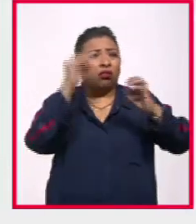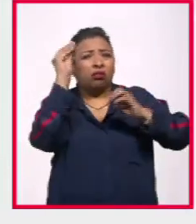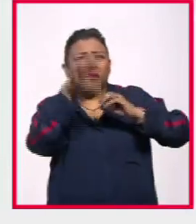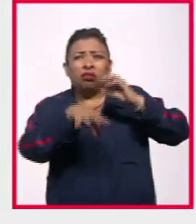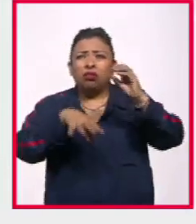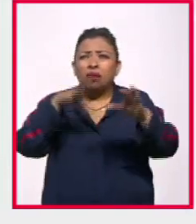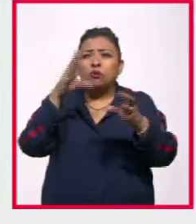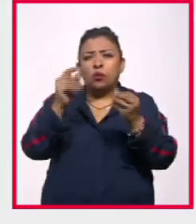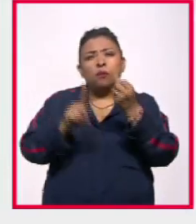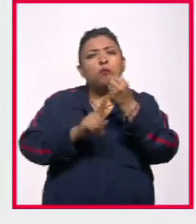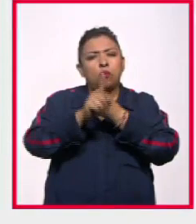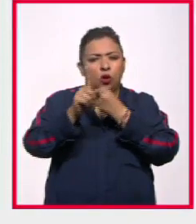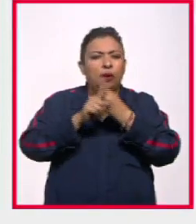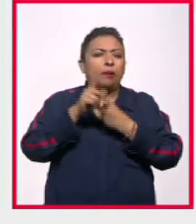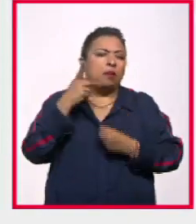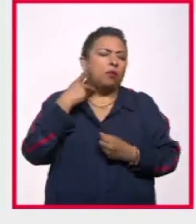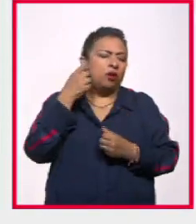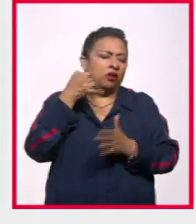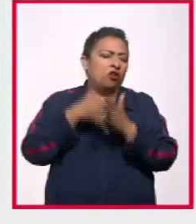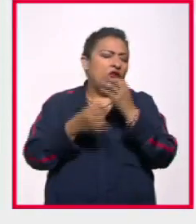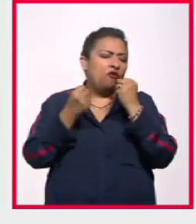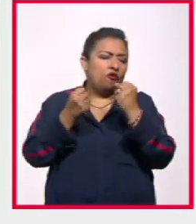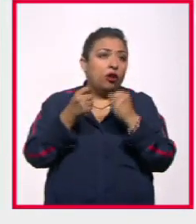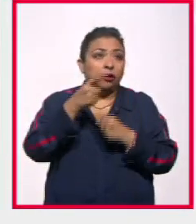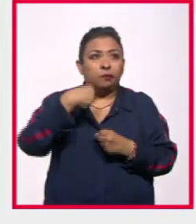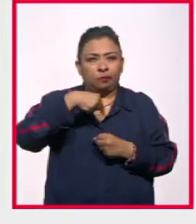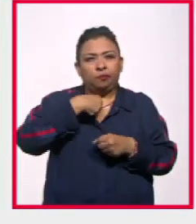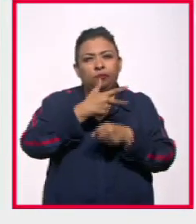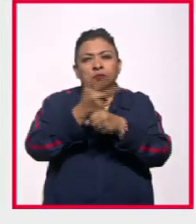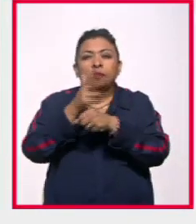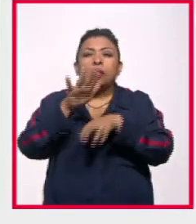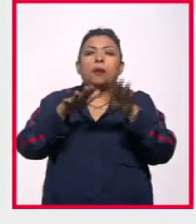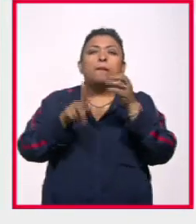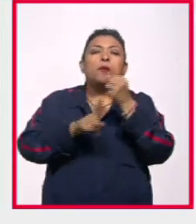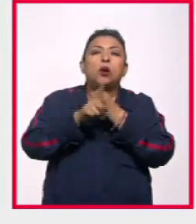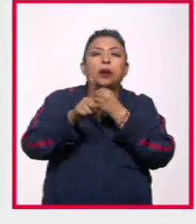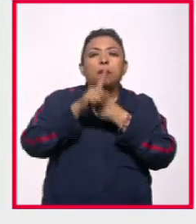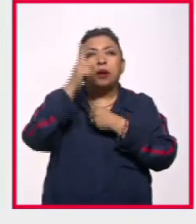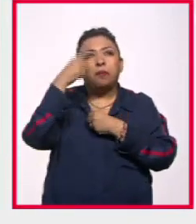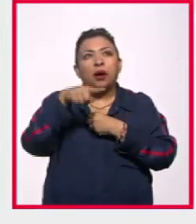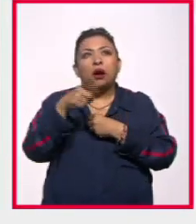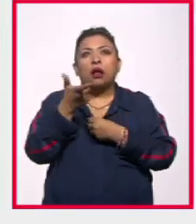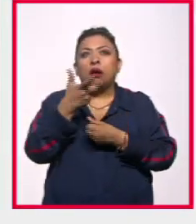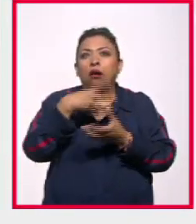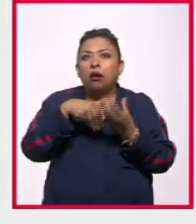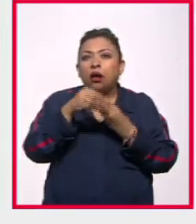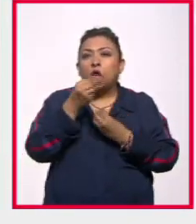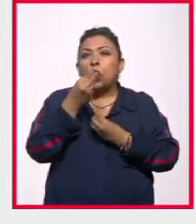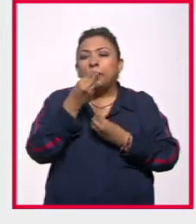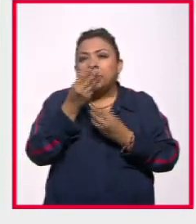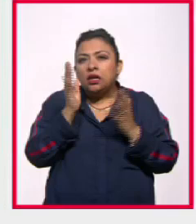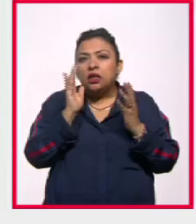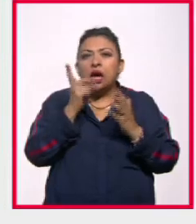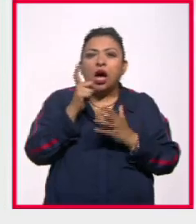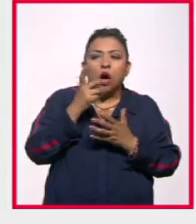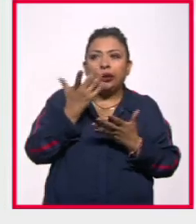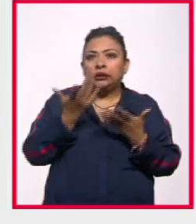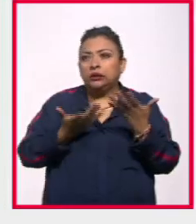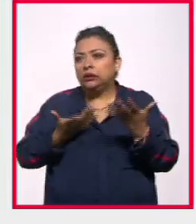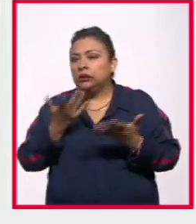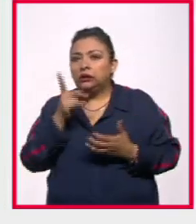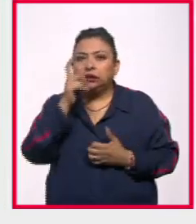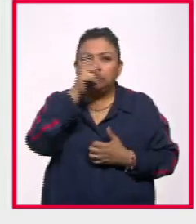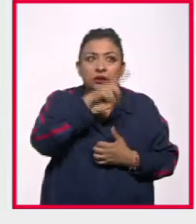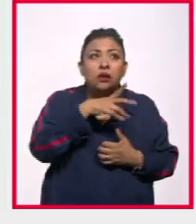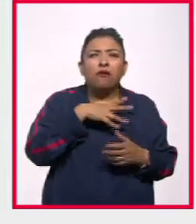que estamos en una crisis política muy profunda. Nosotros durante la filmación tuvimos problemas a veces para conseguir la comida que hacía falta o el agua.